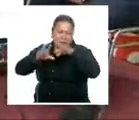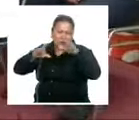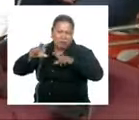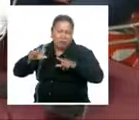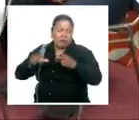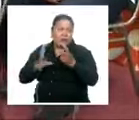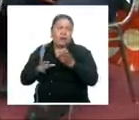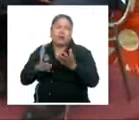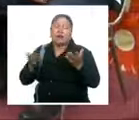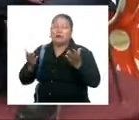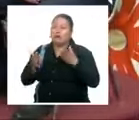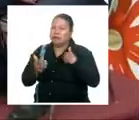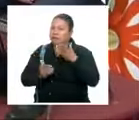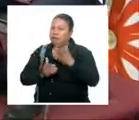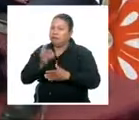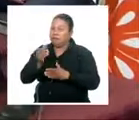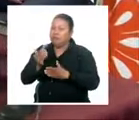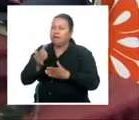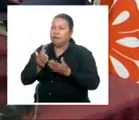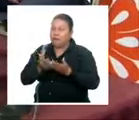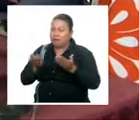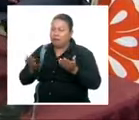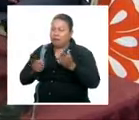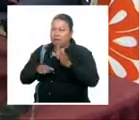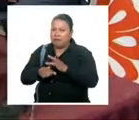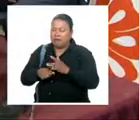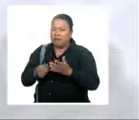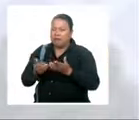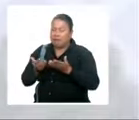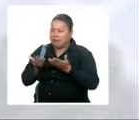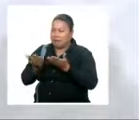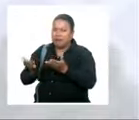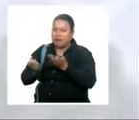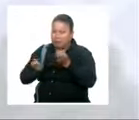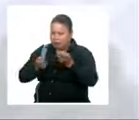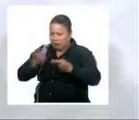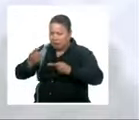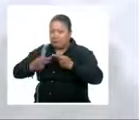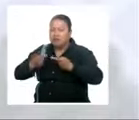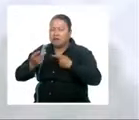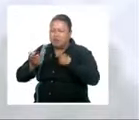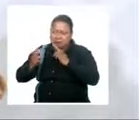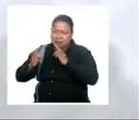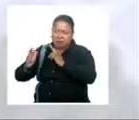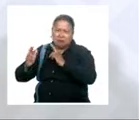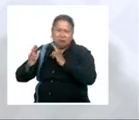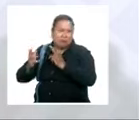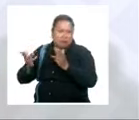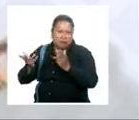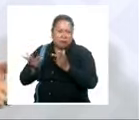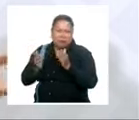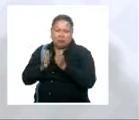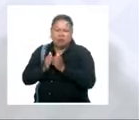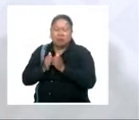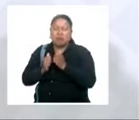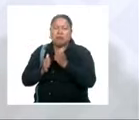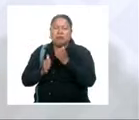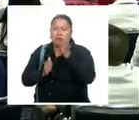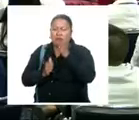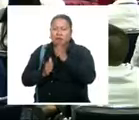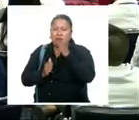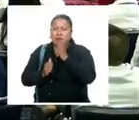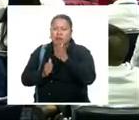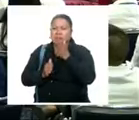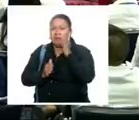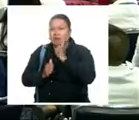con esto termino. Ahora pasaríamos a preguntas y respuestas. Y como siempre, es una mujer y